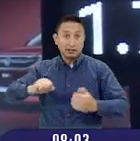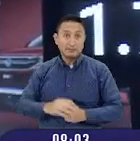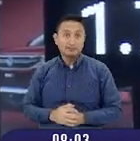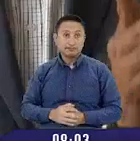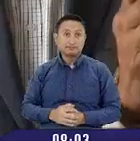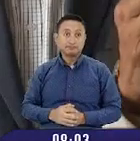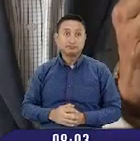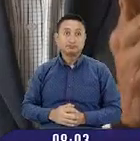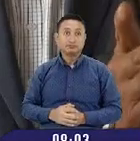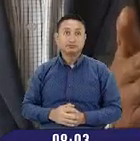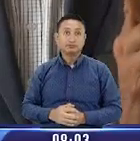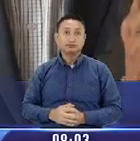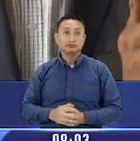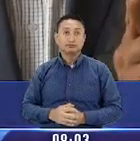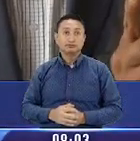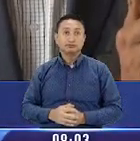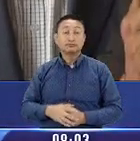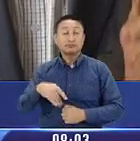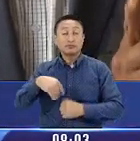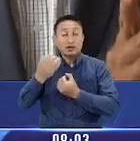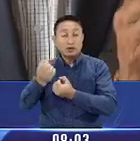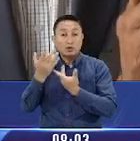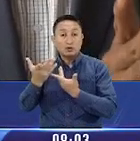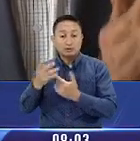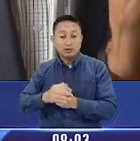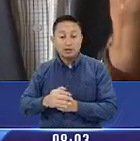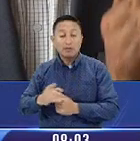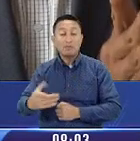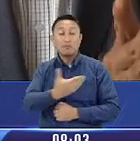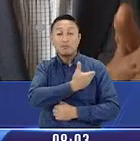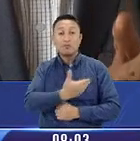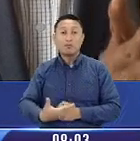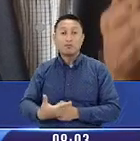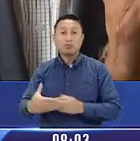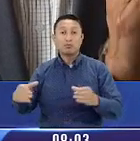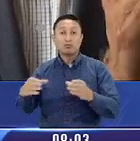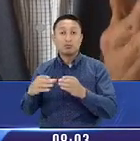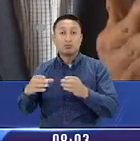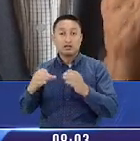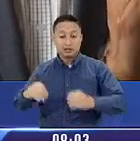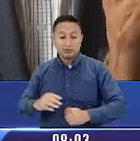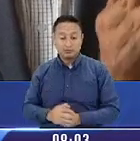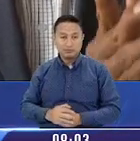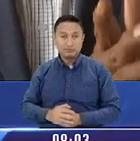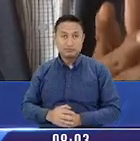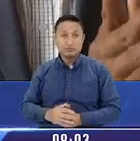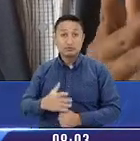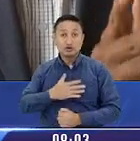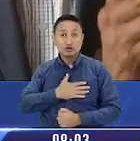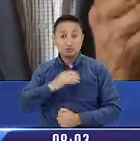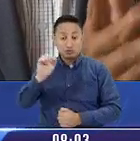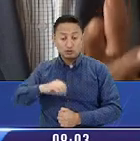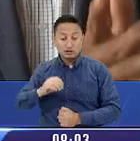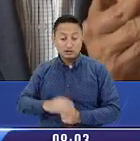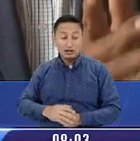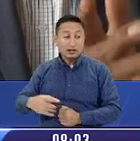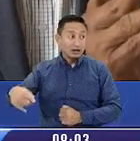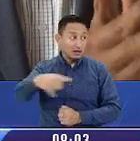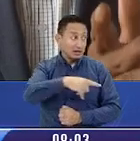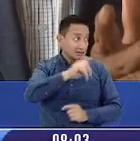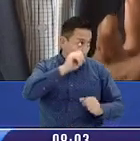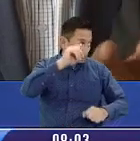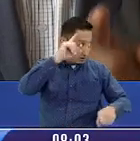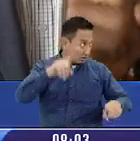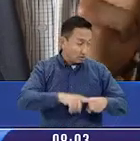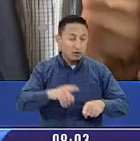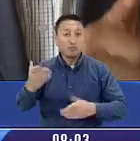compensación se ha entregado esta información a los señores presidentes de las uniones del país y me ha dado toda la autorización para que acepte esta